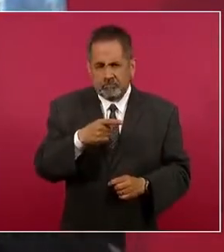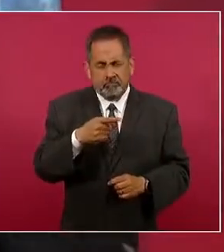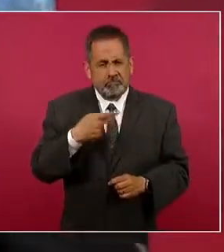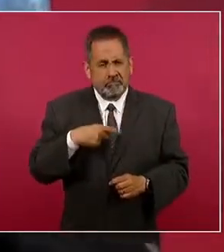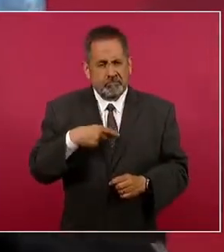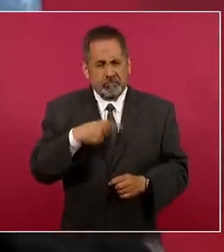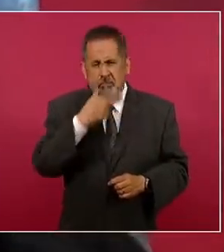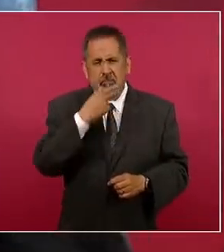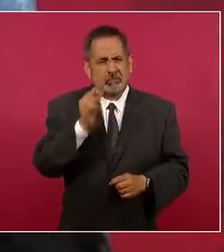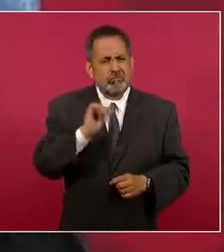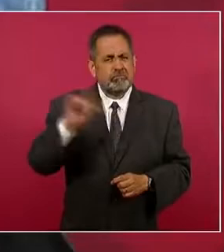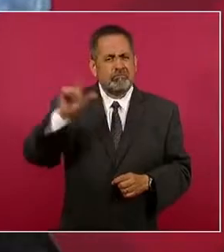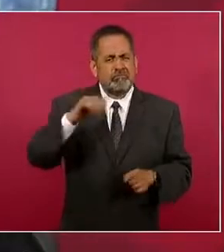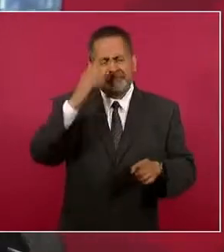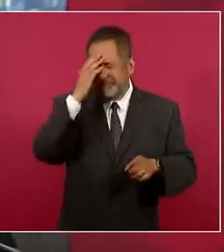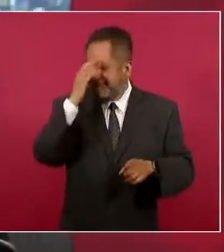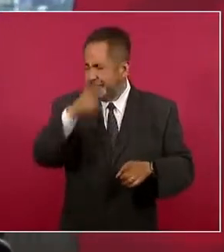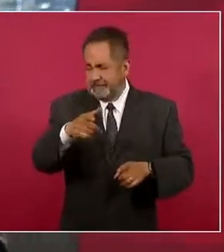inversionista famoso,